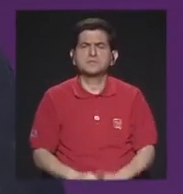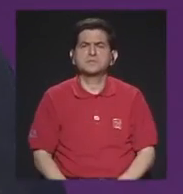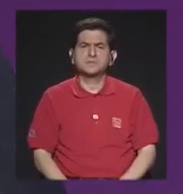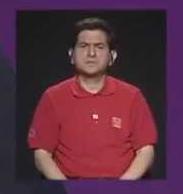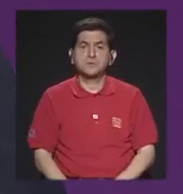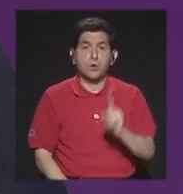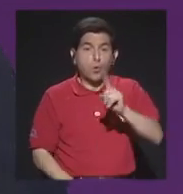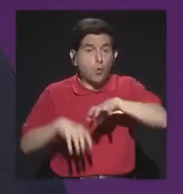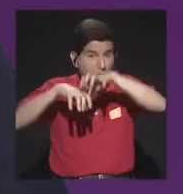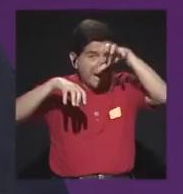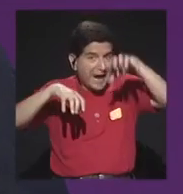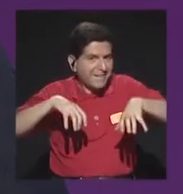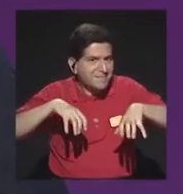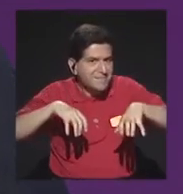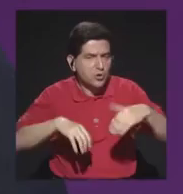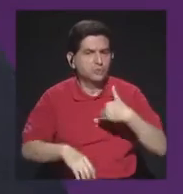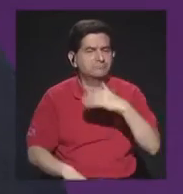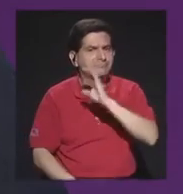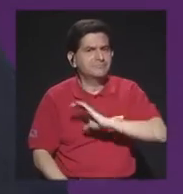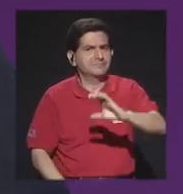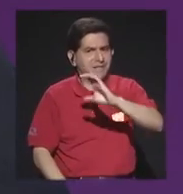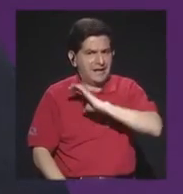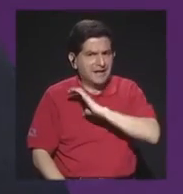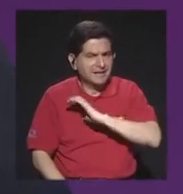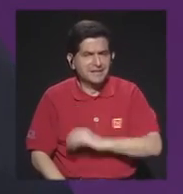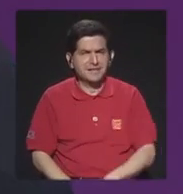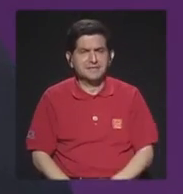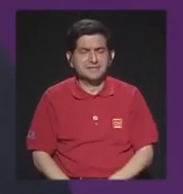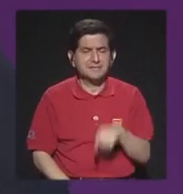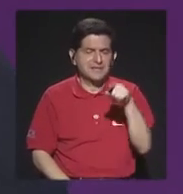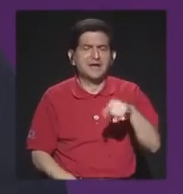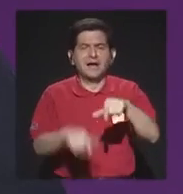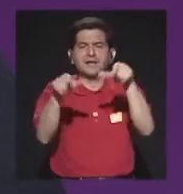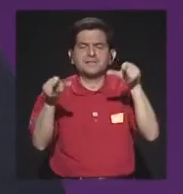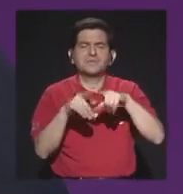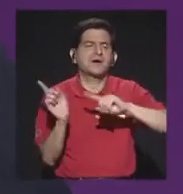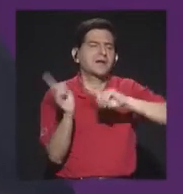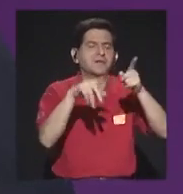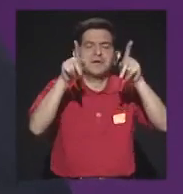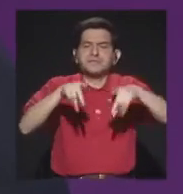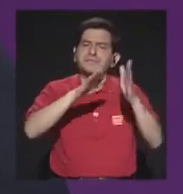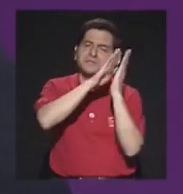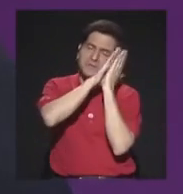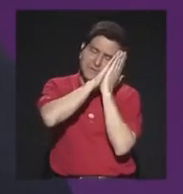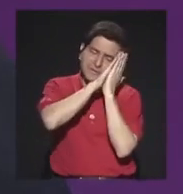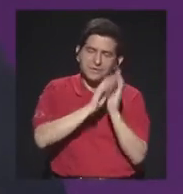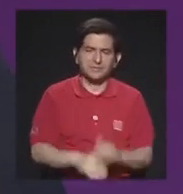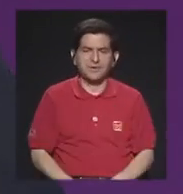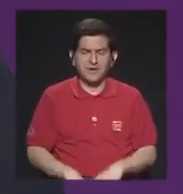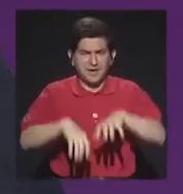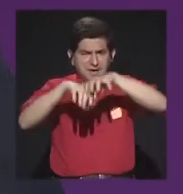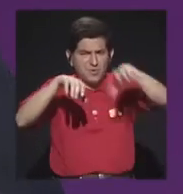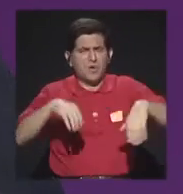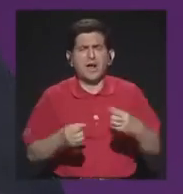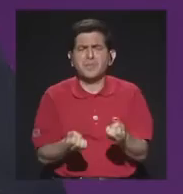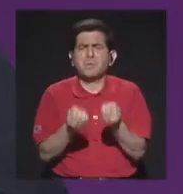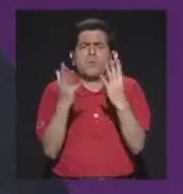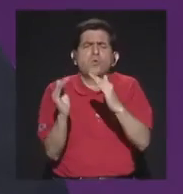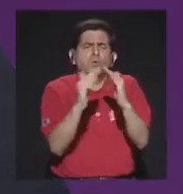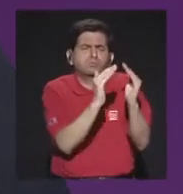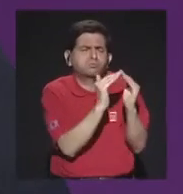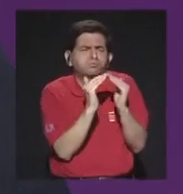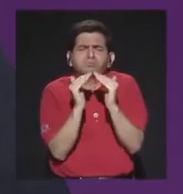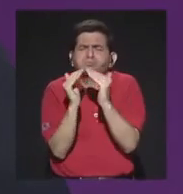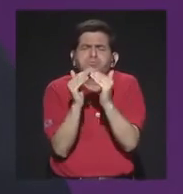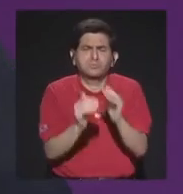Un cantón que tiene características como que es dormitorio, ¿verdad? Prácticamente, que es un cantón muy poblado, ¿verdad?